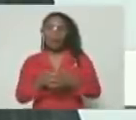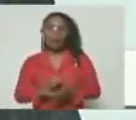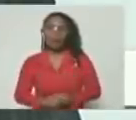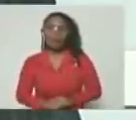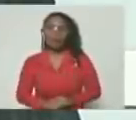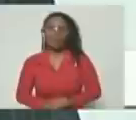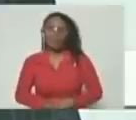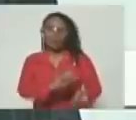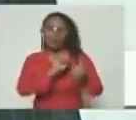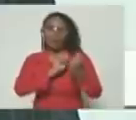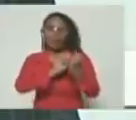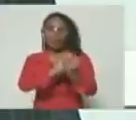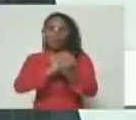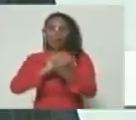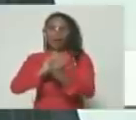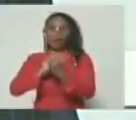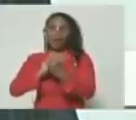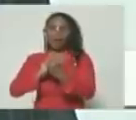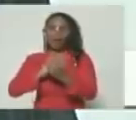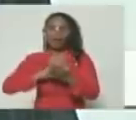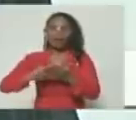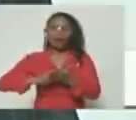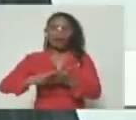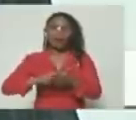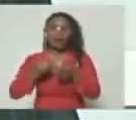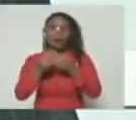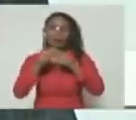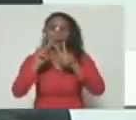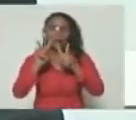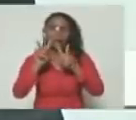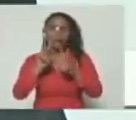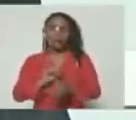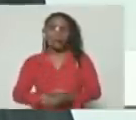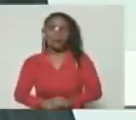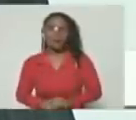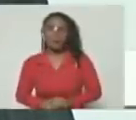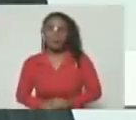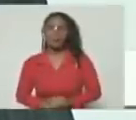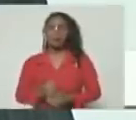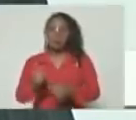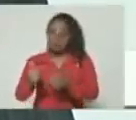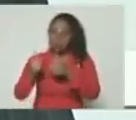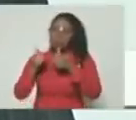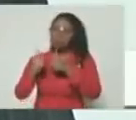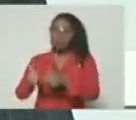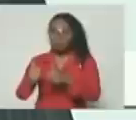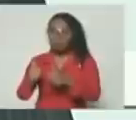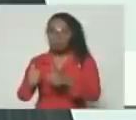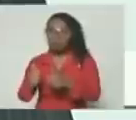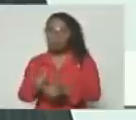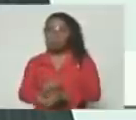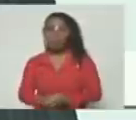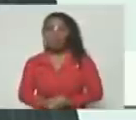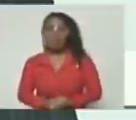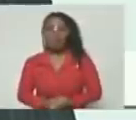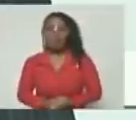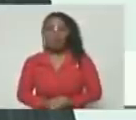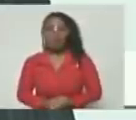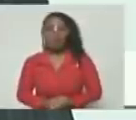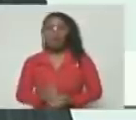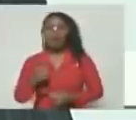de diálogo, reconciliación y paz, es muy buena. Y